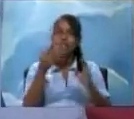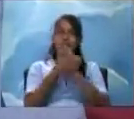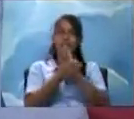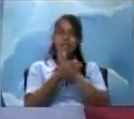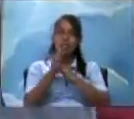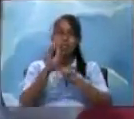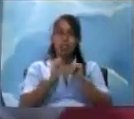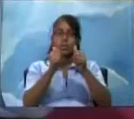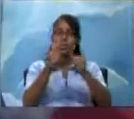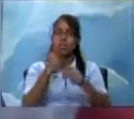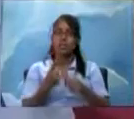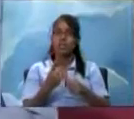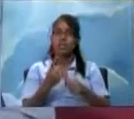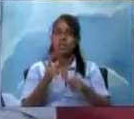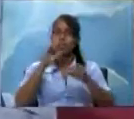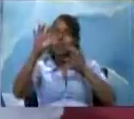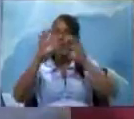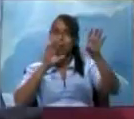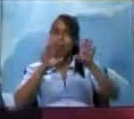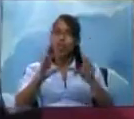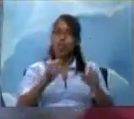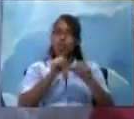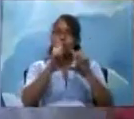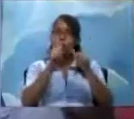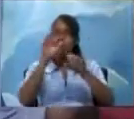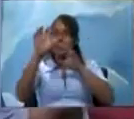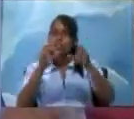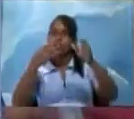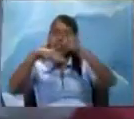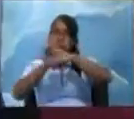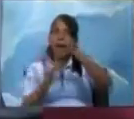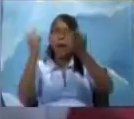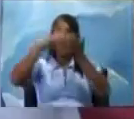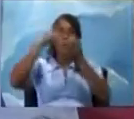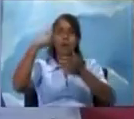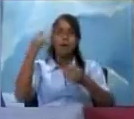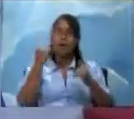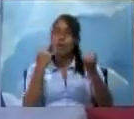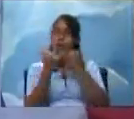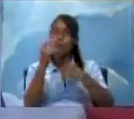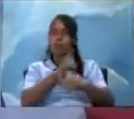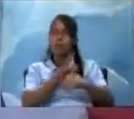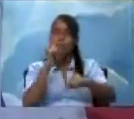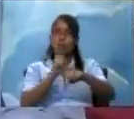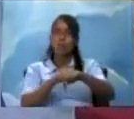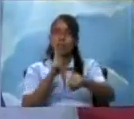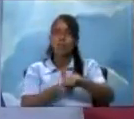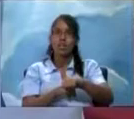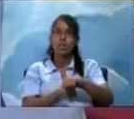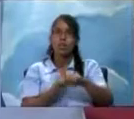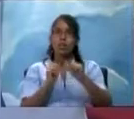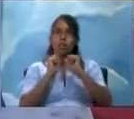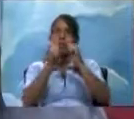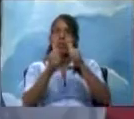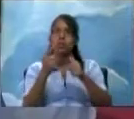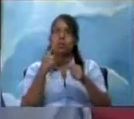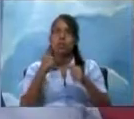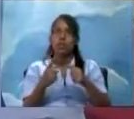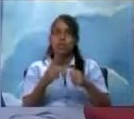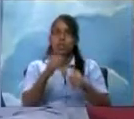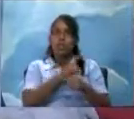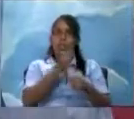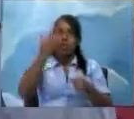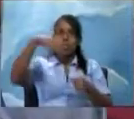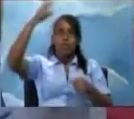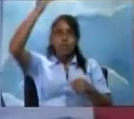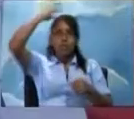acontecer. Empezó a decirle acerca de las naciones, cómo las naciones se iban a levantar para los últimos tiempos. Empezó a decirle